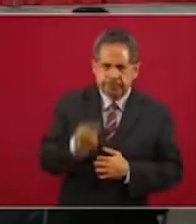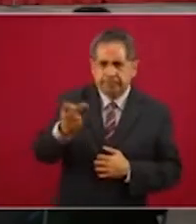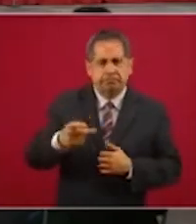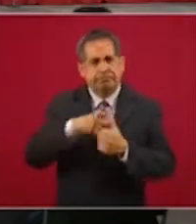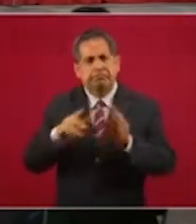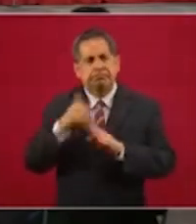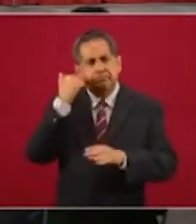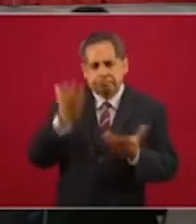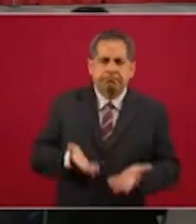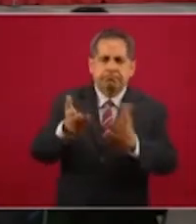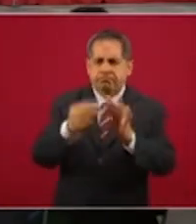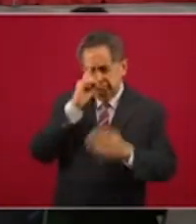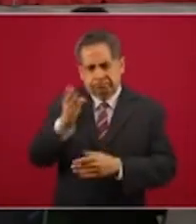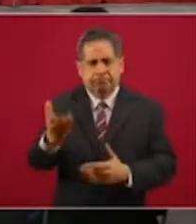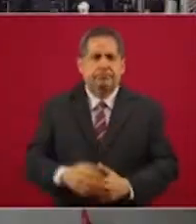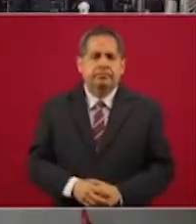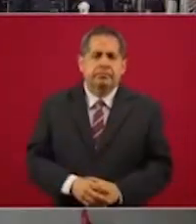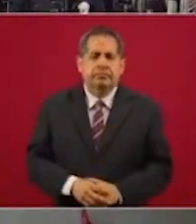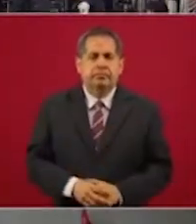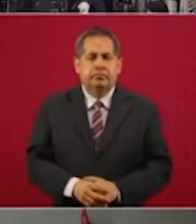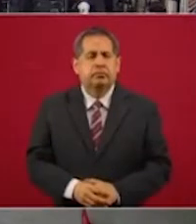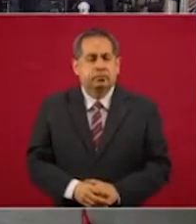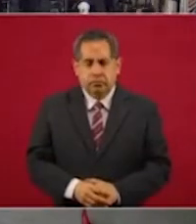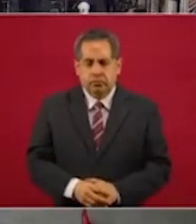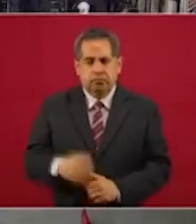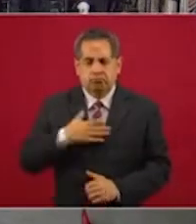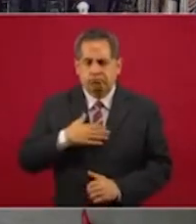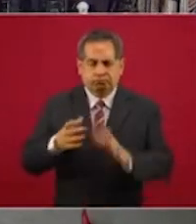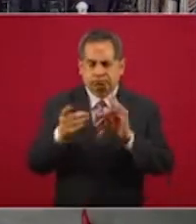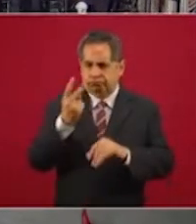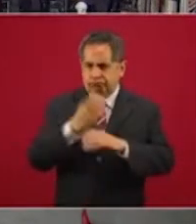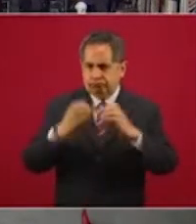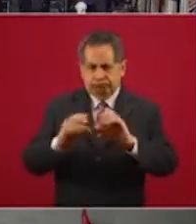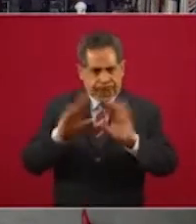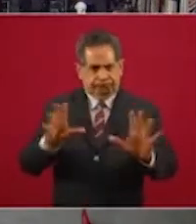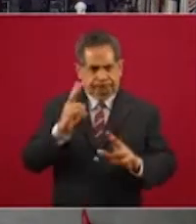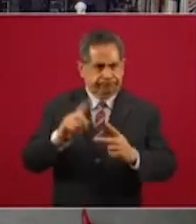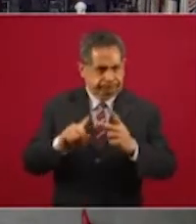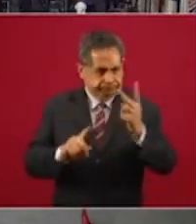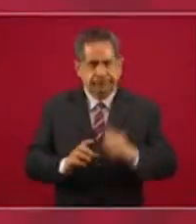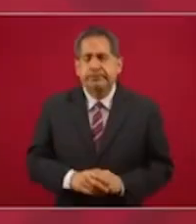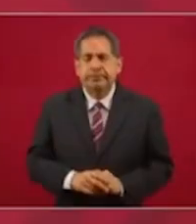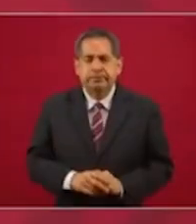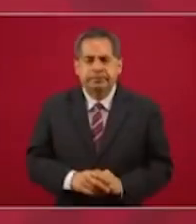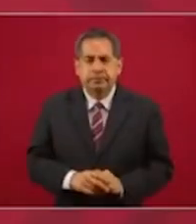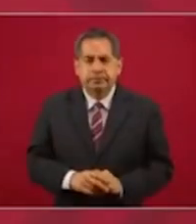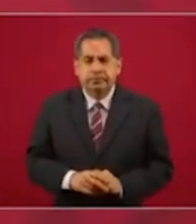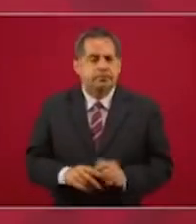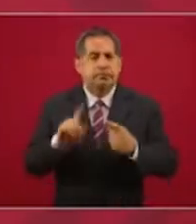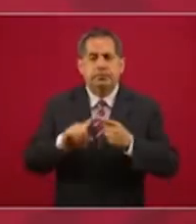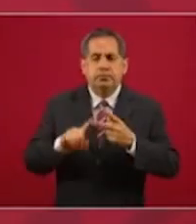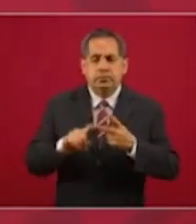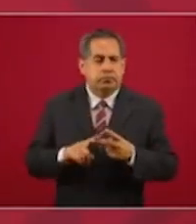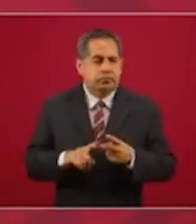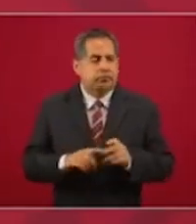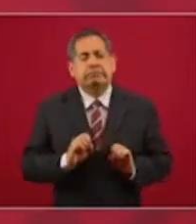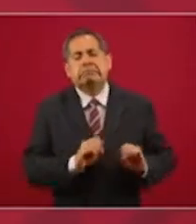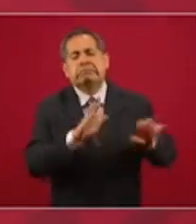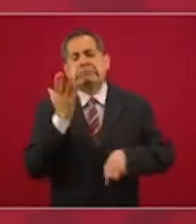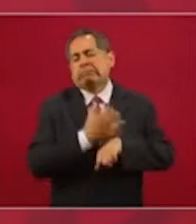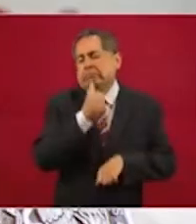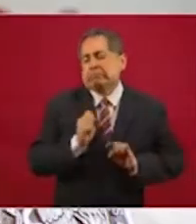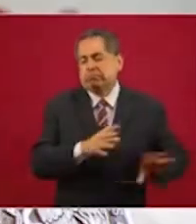primeramente que yo le haría presidente bueno yo esté claro dos cosas primero que no hay impunidad